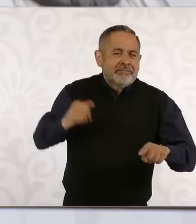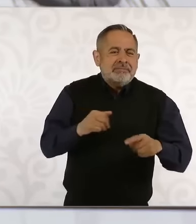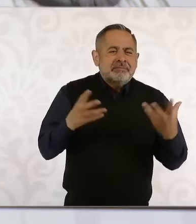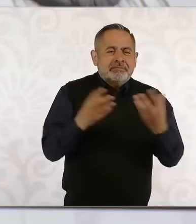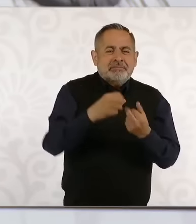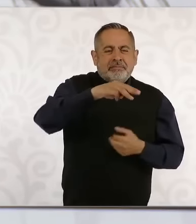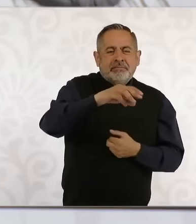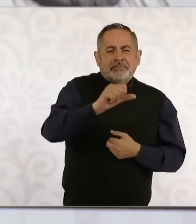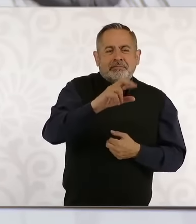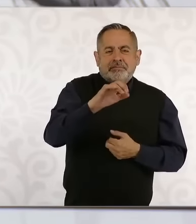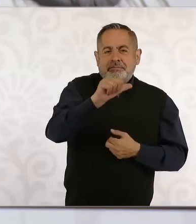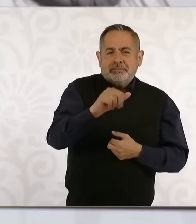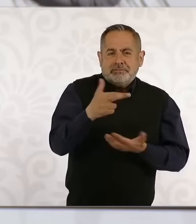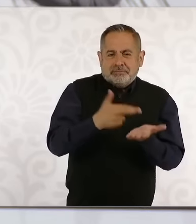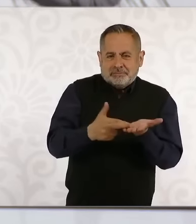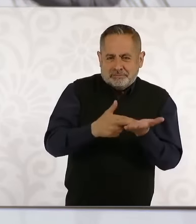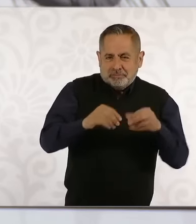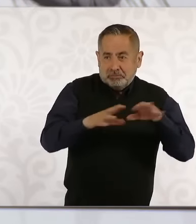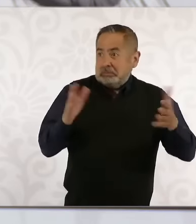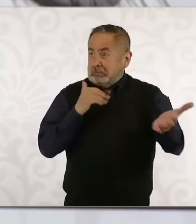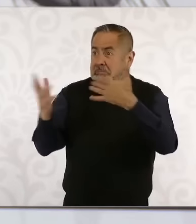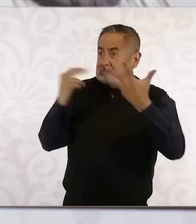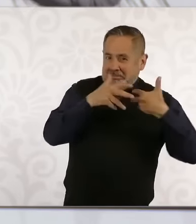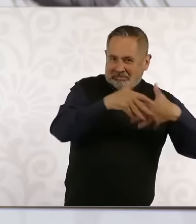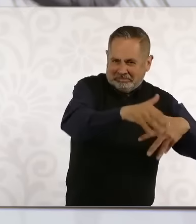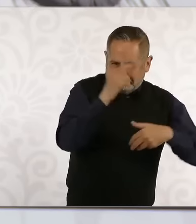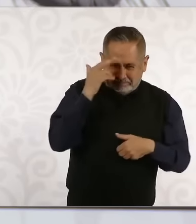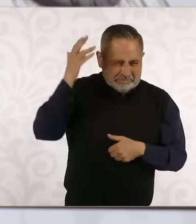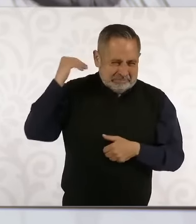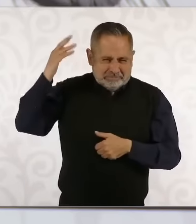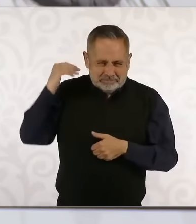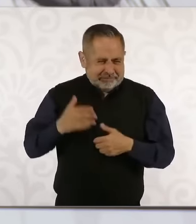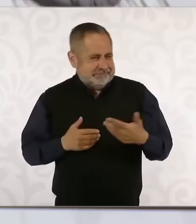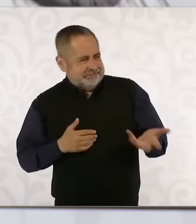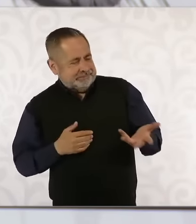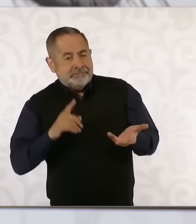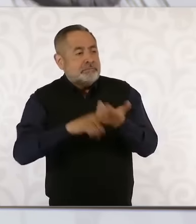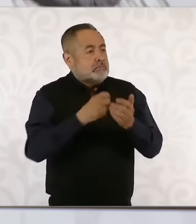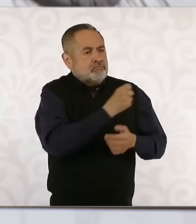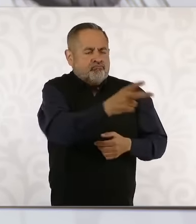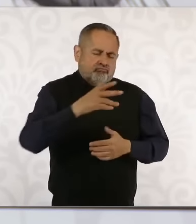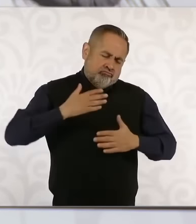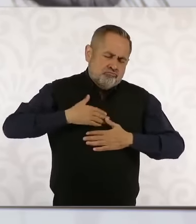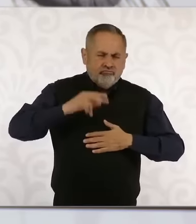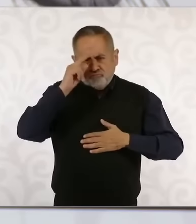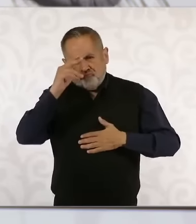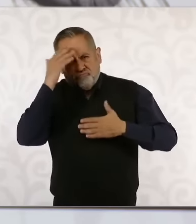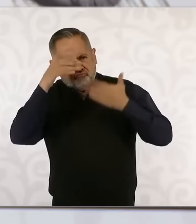y convocaron a la llamada Marea Rosa. Estaban intelectuales